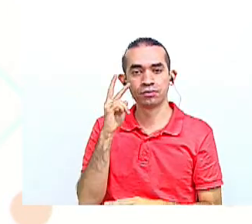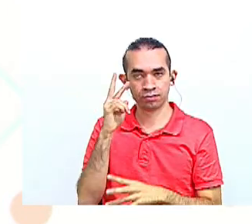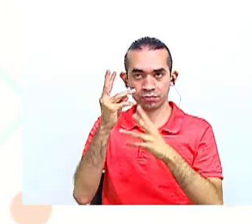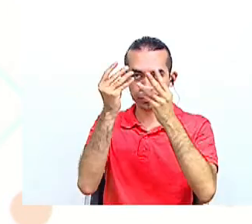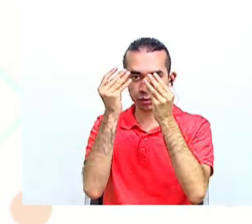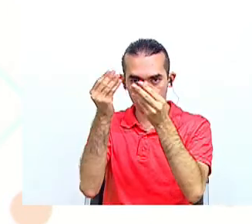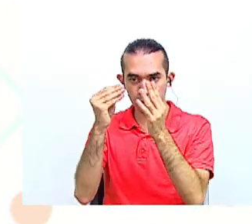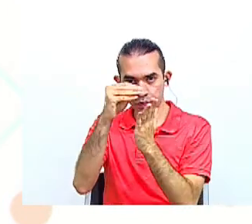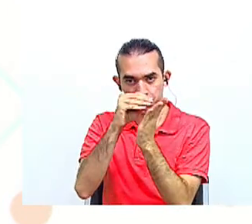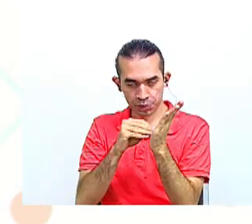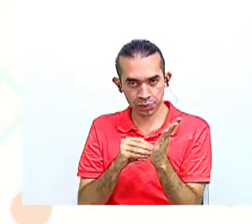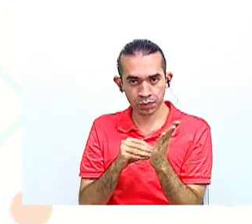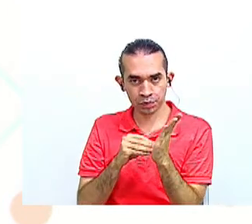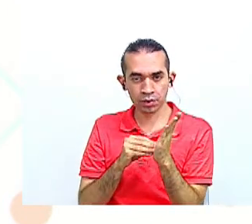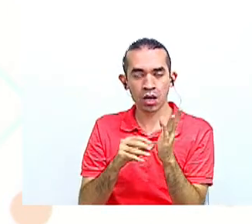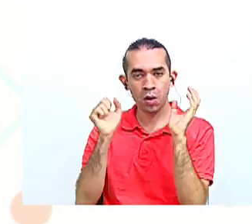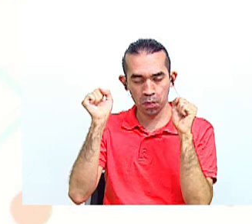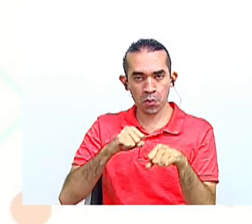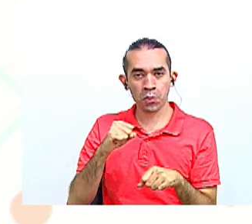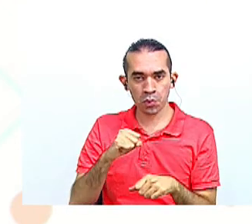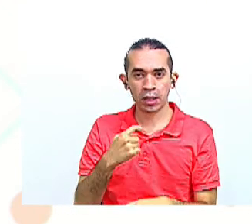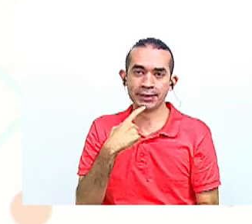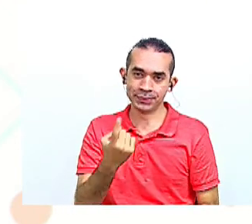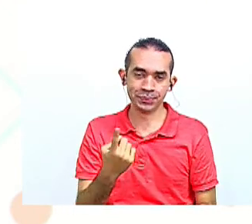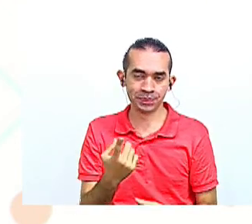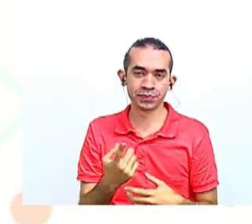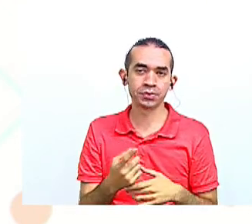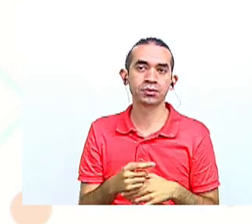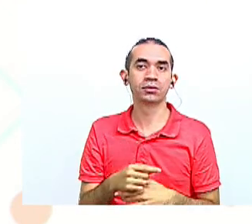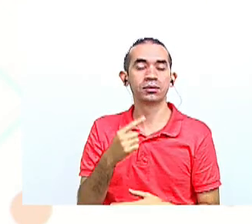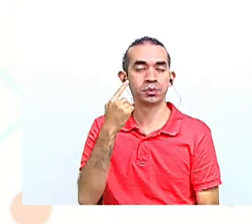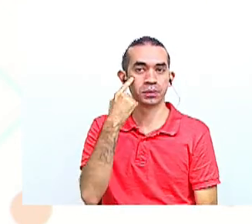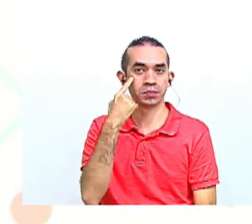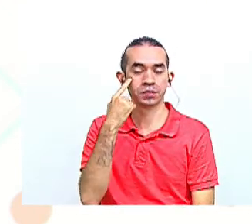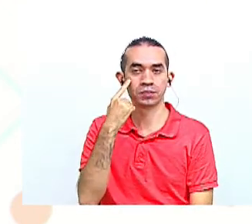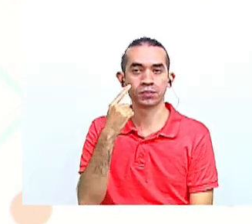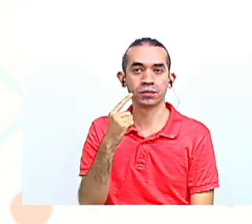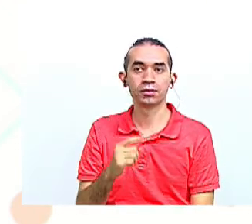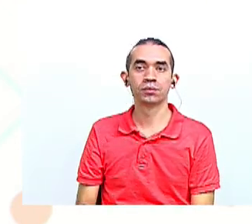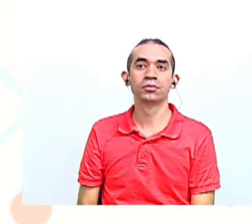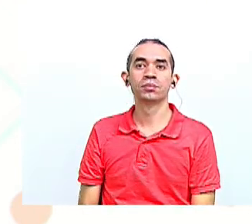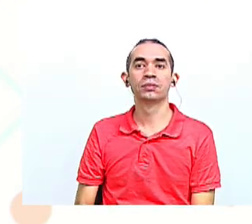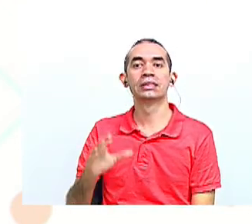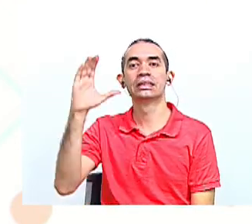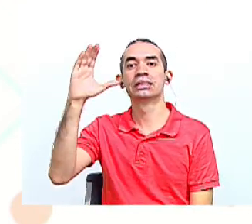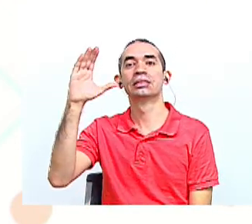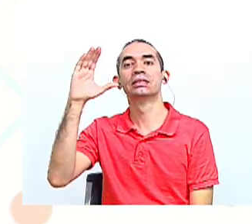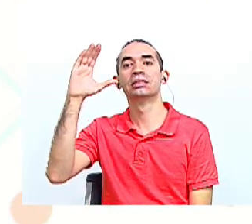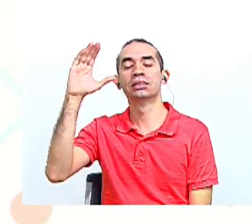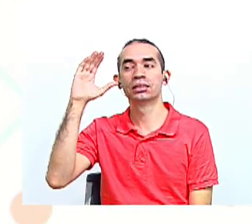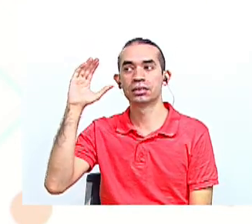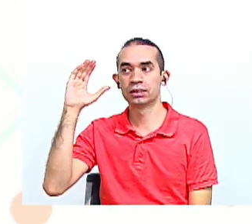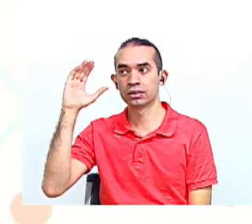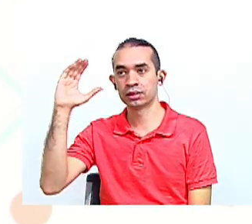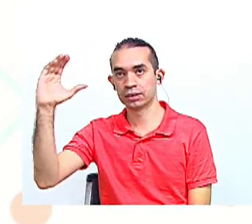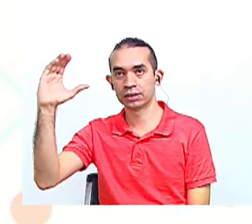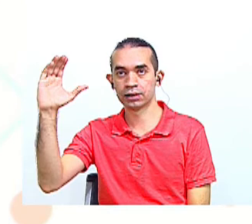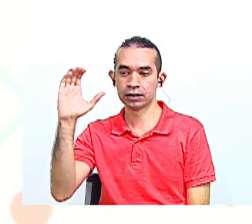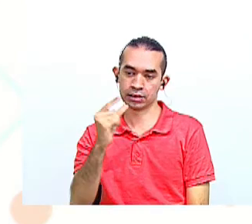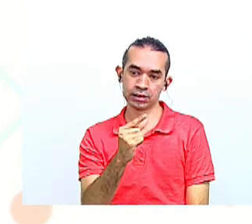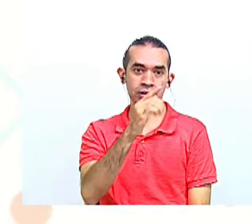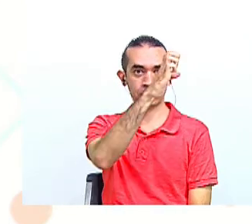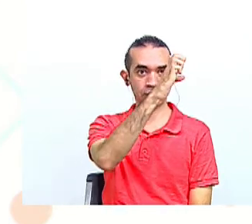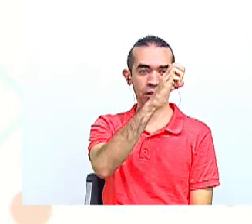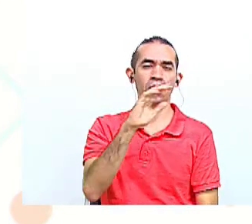los anotamos, podríamos indicar que el triángulo CGE es congruente con el triángulo